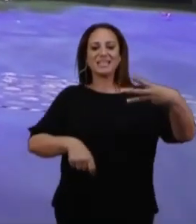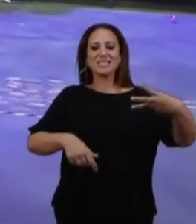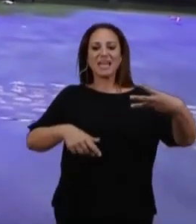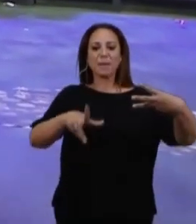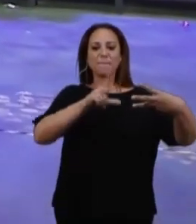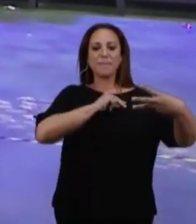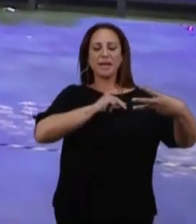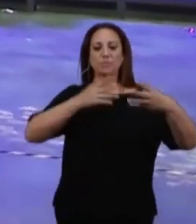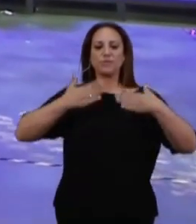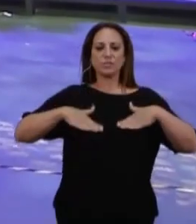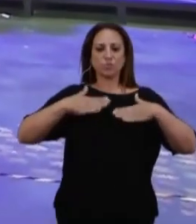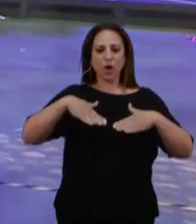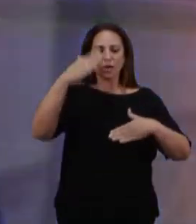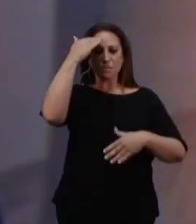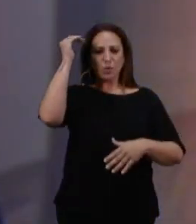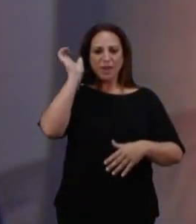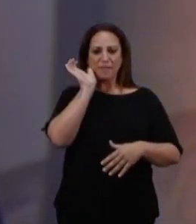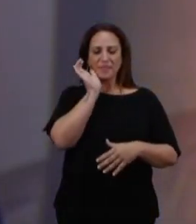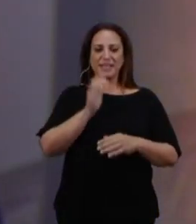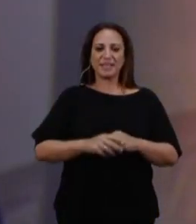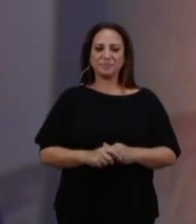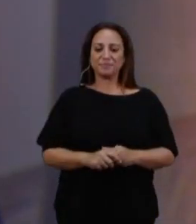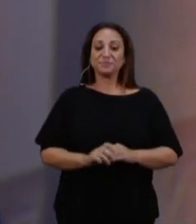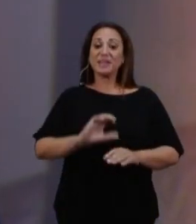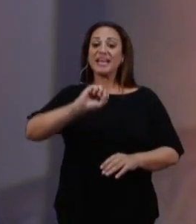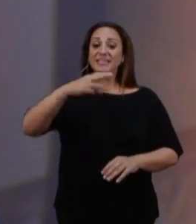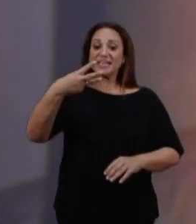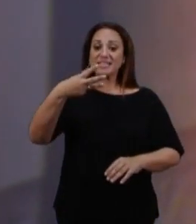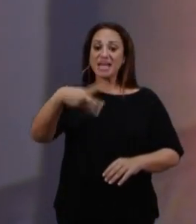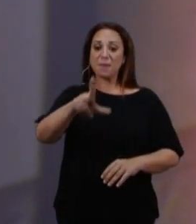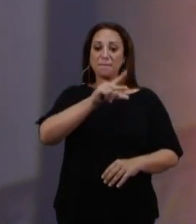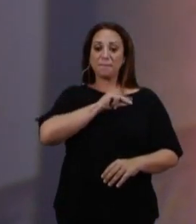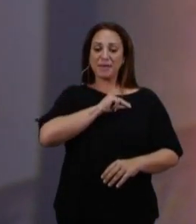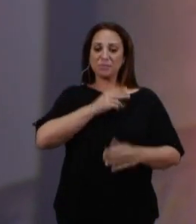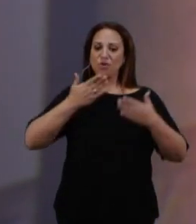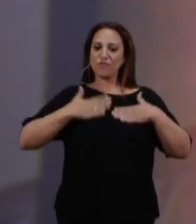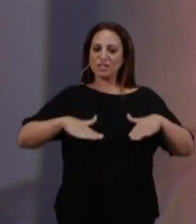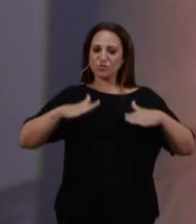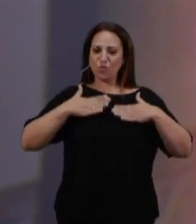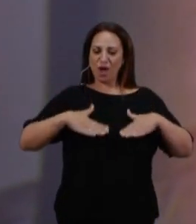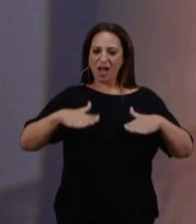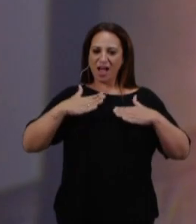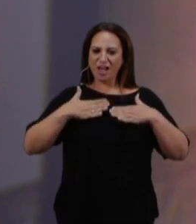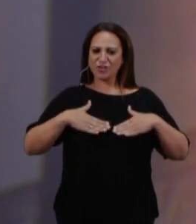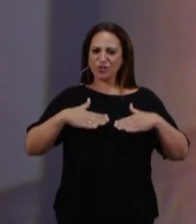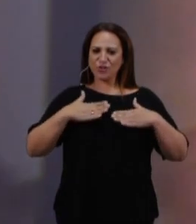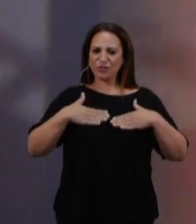vestuario Inmaculada Medina. Recordamos, el tercer premio de vestuario es